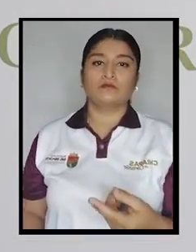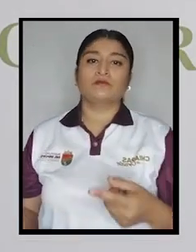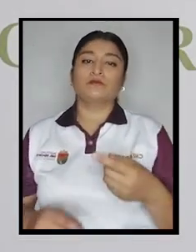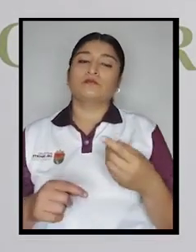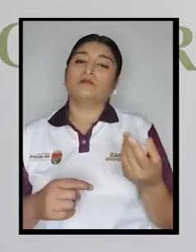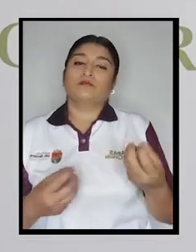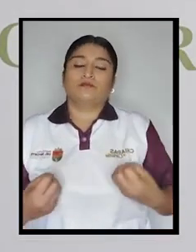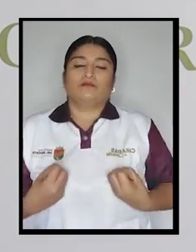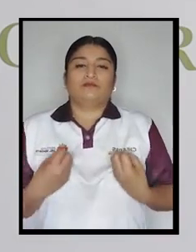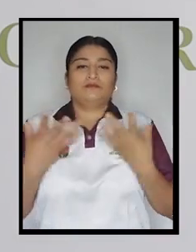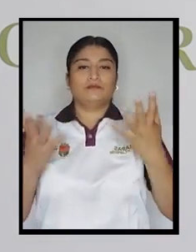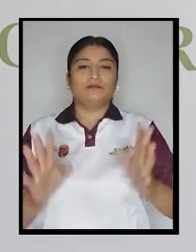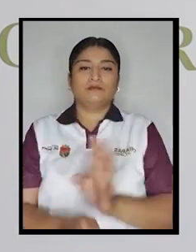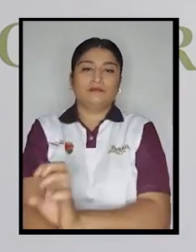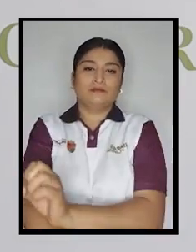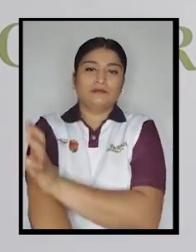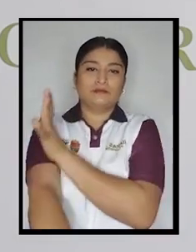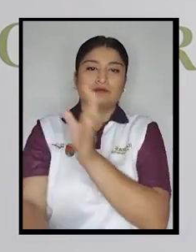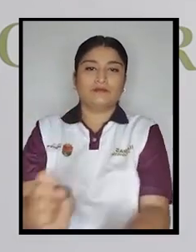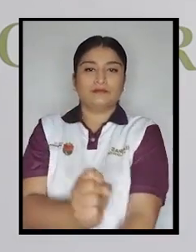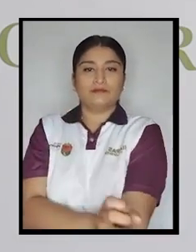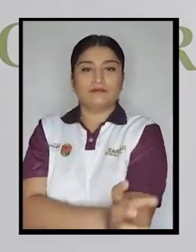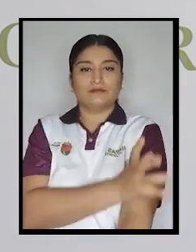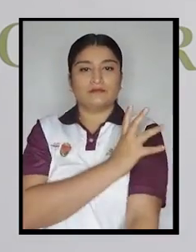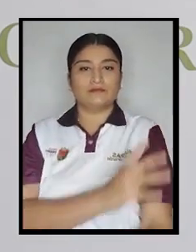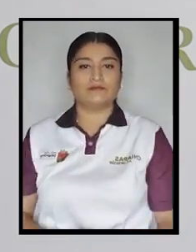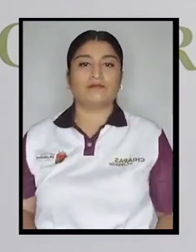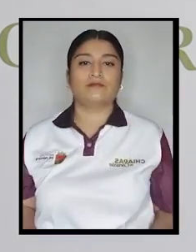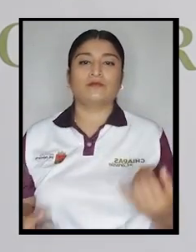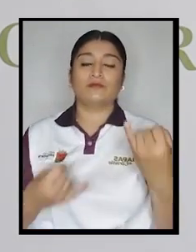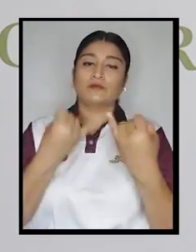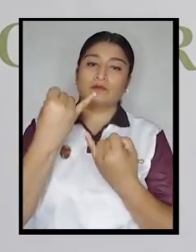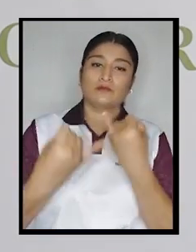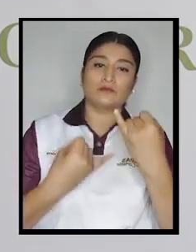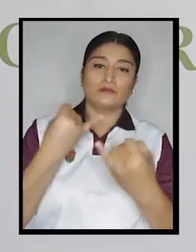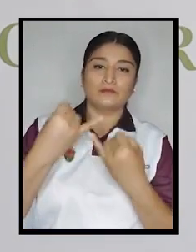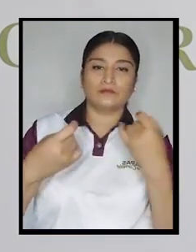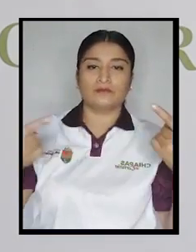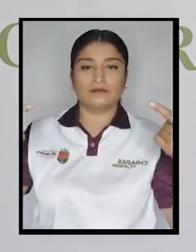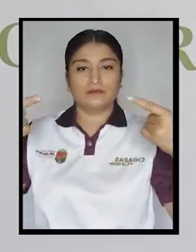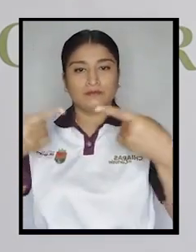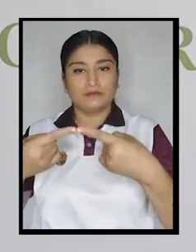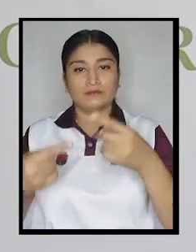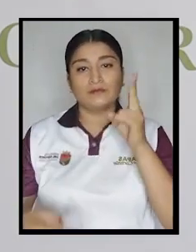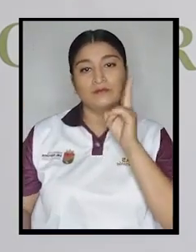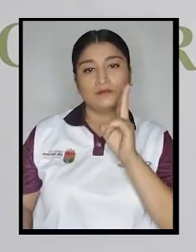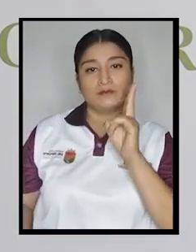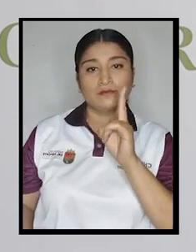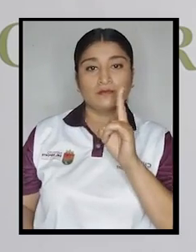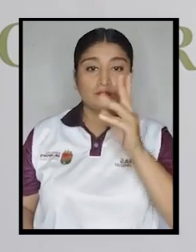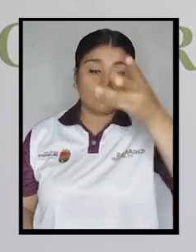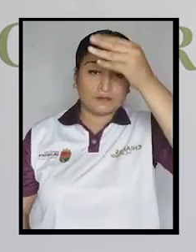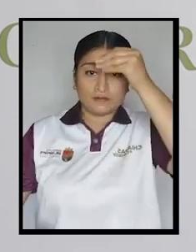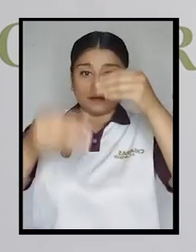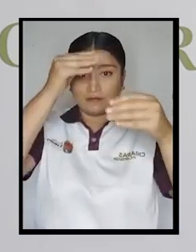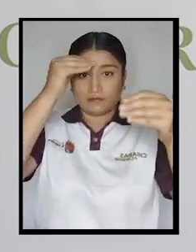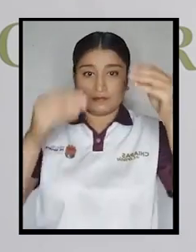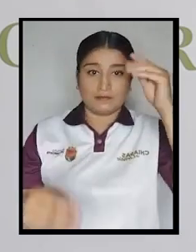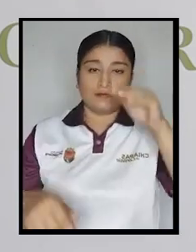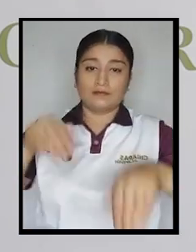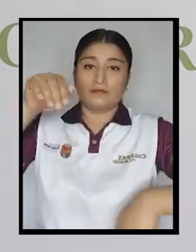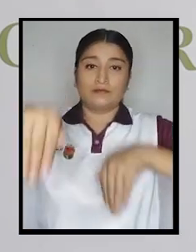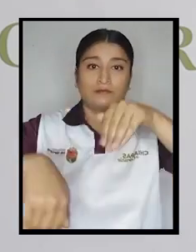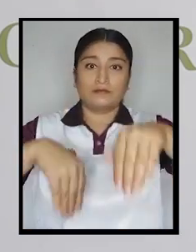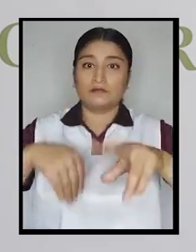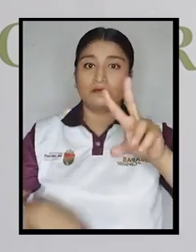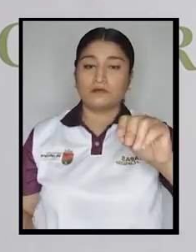puedo describir, fue muy emocionante. Es un reto más, es una prueba más.